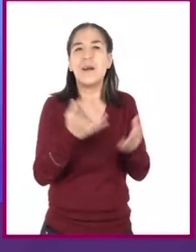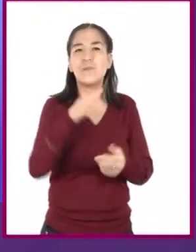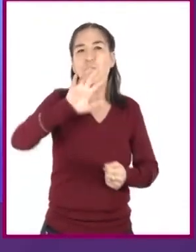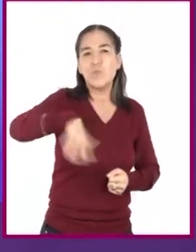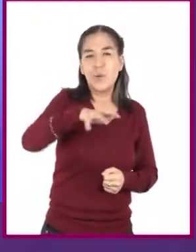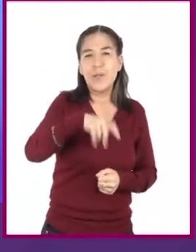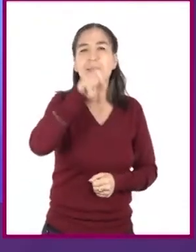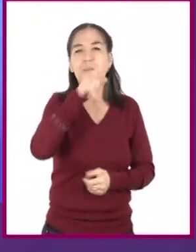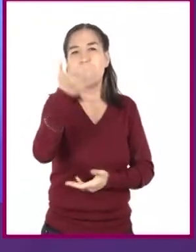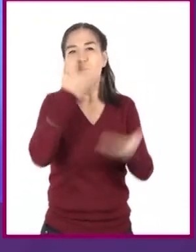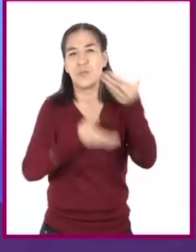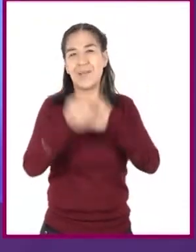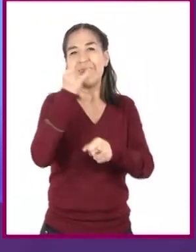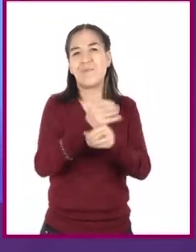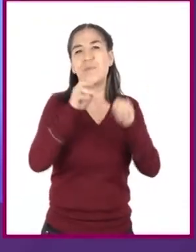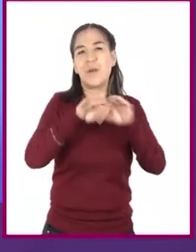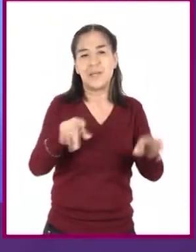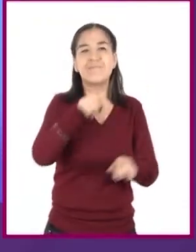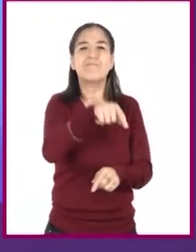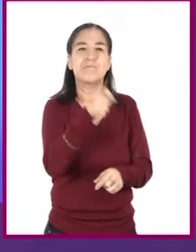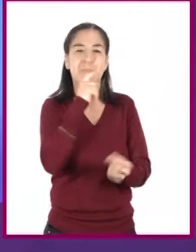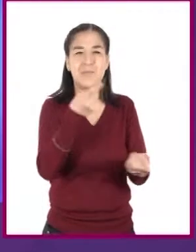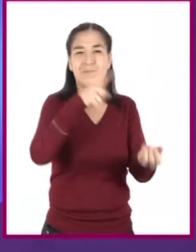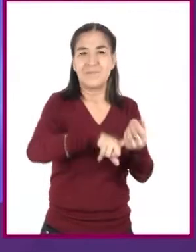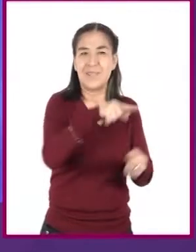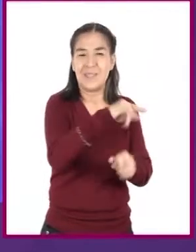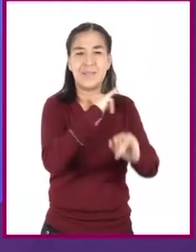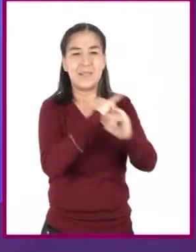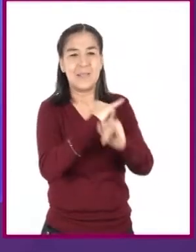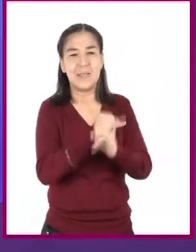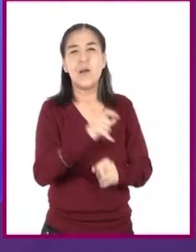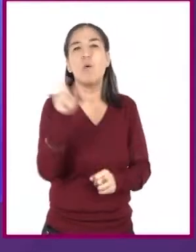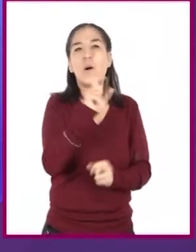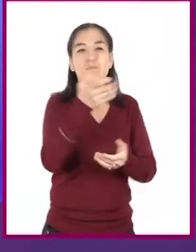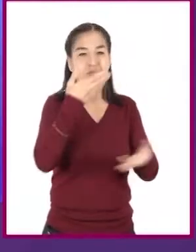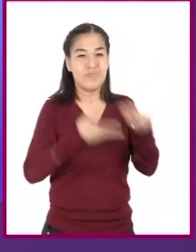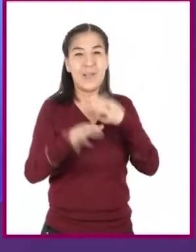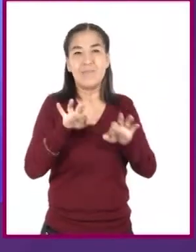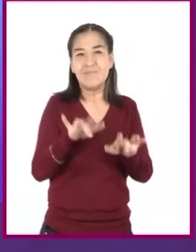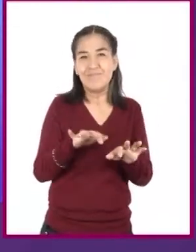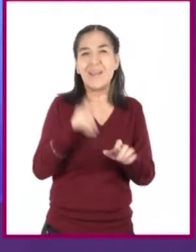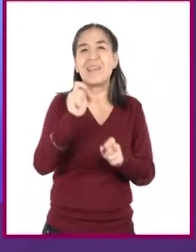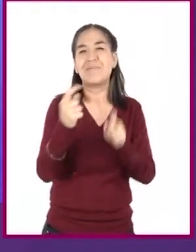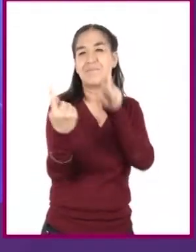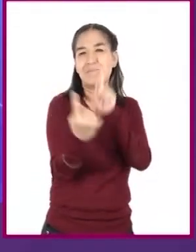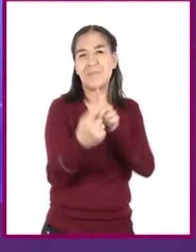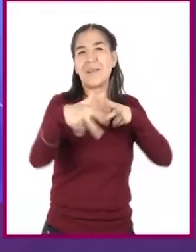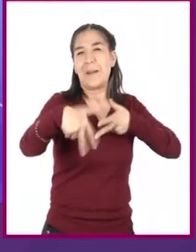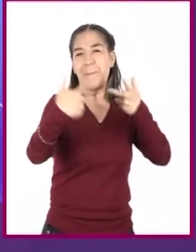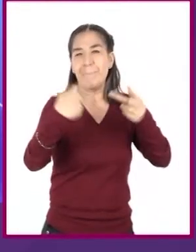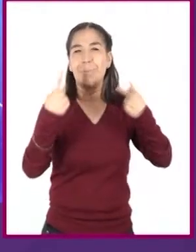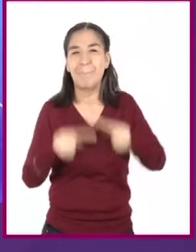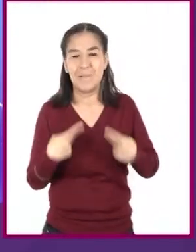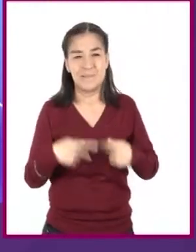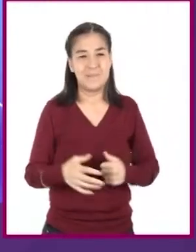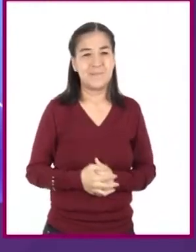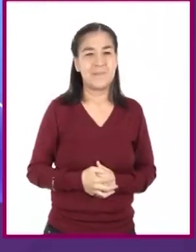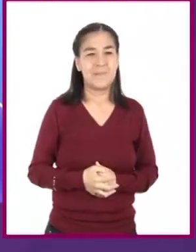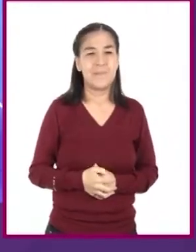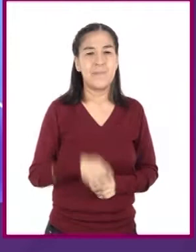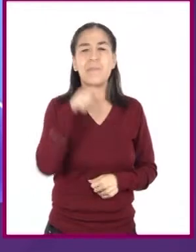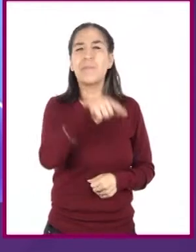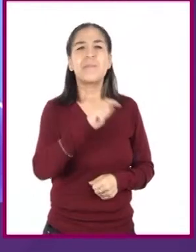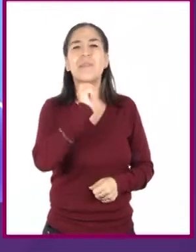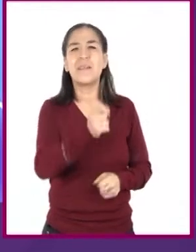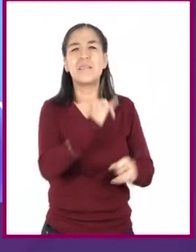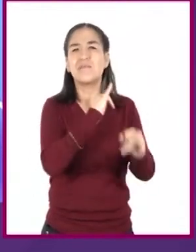buscar y compartir información por Internet, así como a la hora de interactuar con otros cibernautas. Mi yo digital es todo